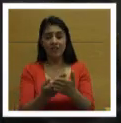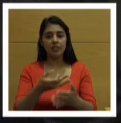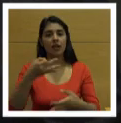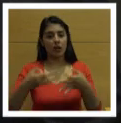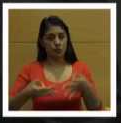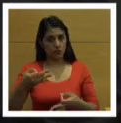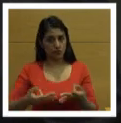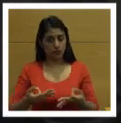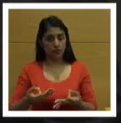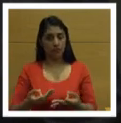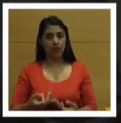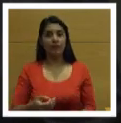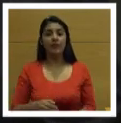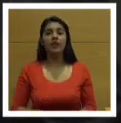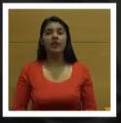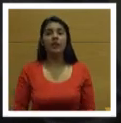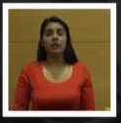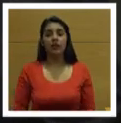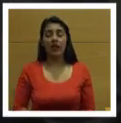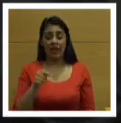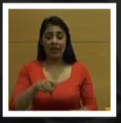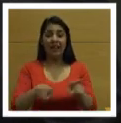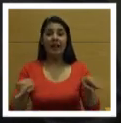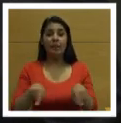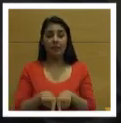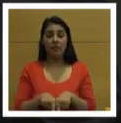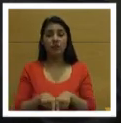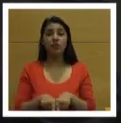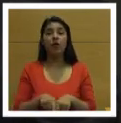Espacio Judicial Iberoamericano,